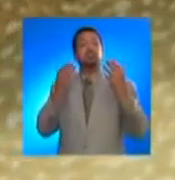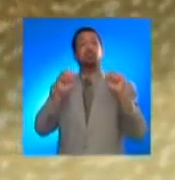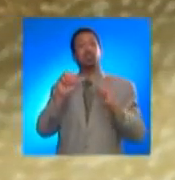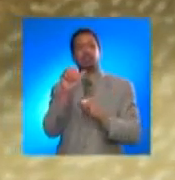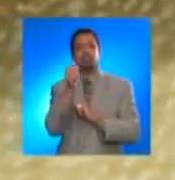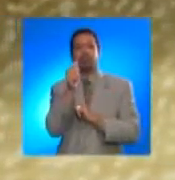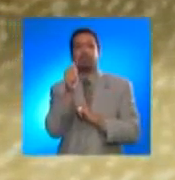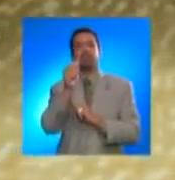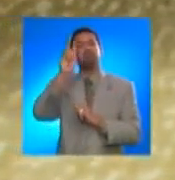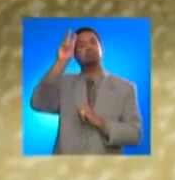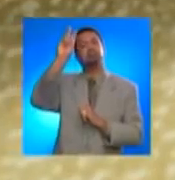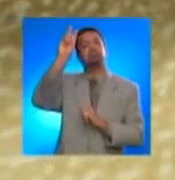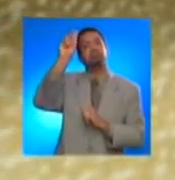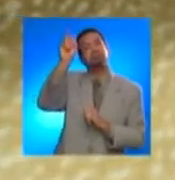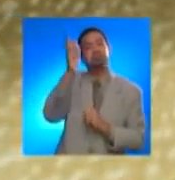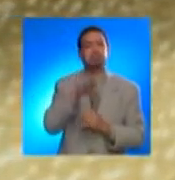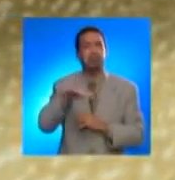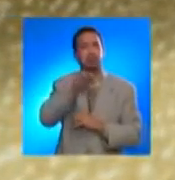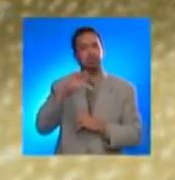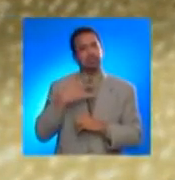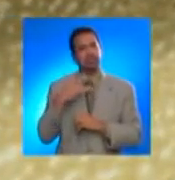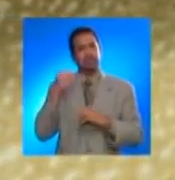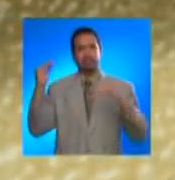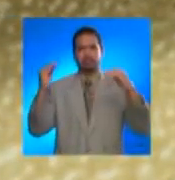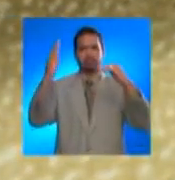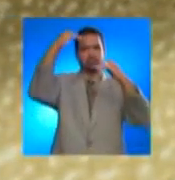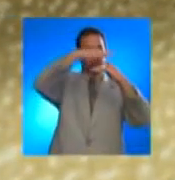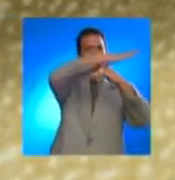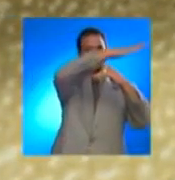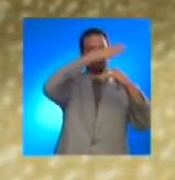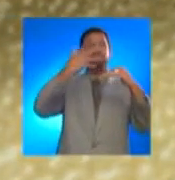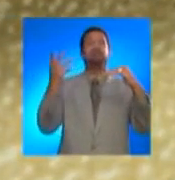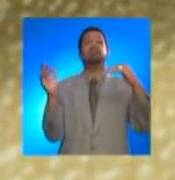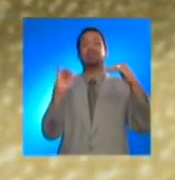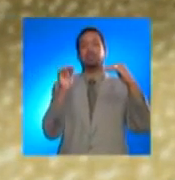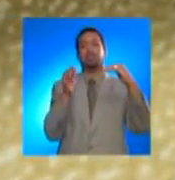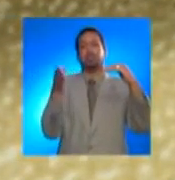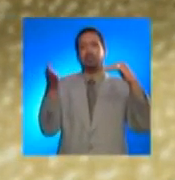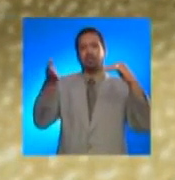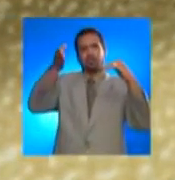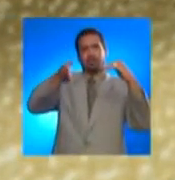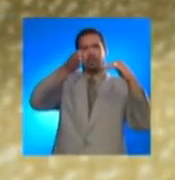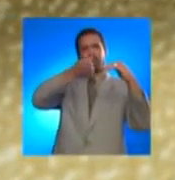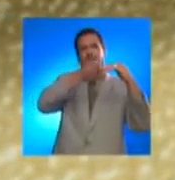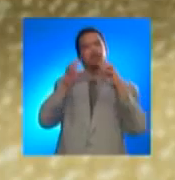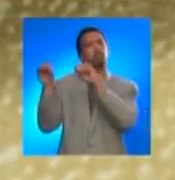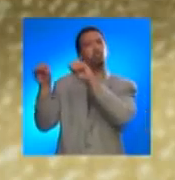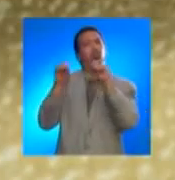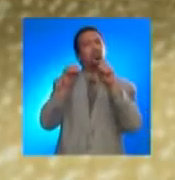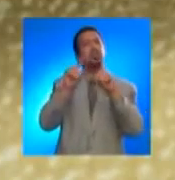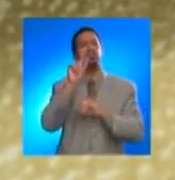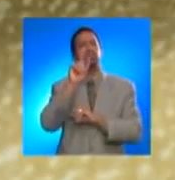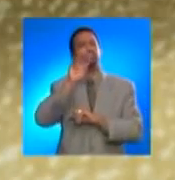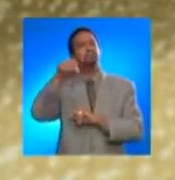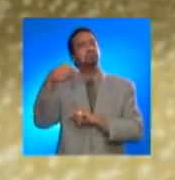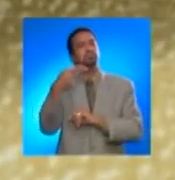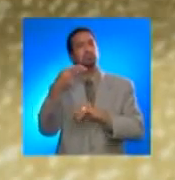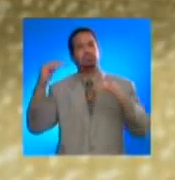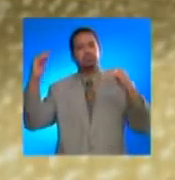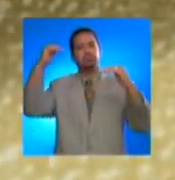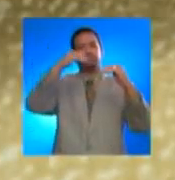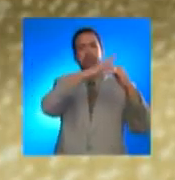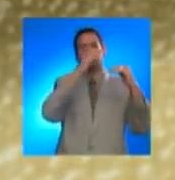del disturbio puede ser en exceso de 450 millas por hora. Dada la poca altura en mar profundo, junto con una